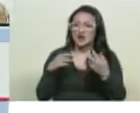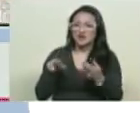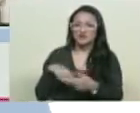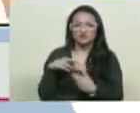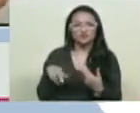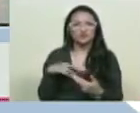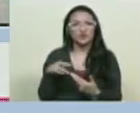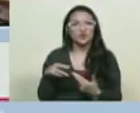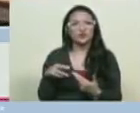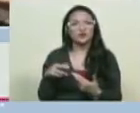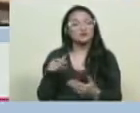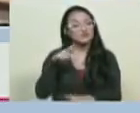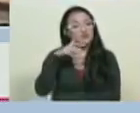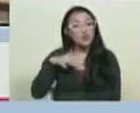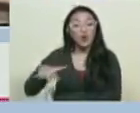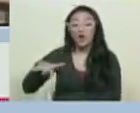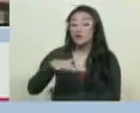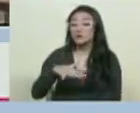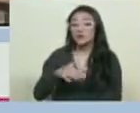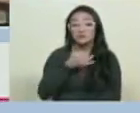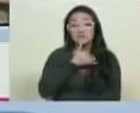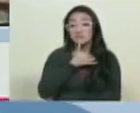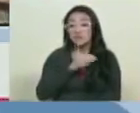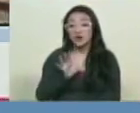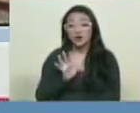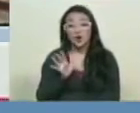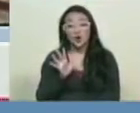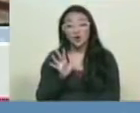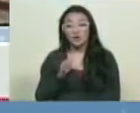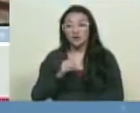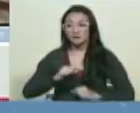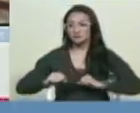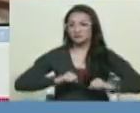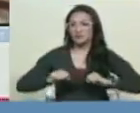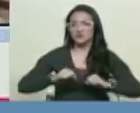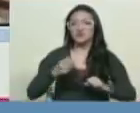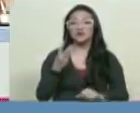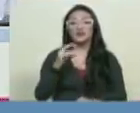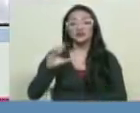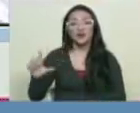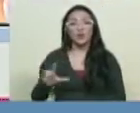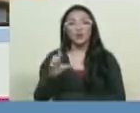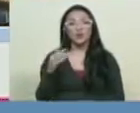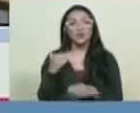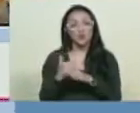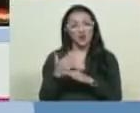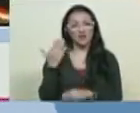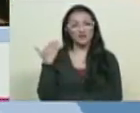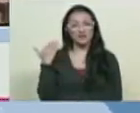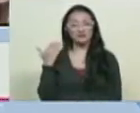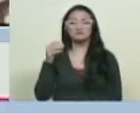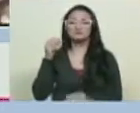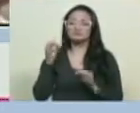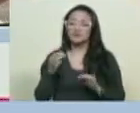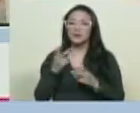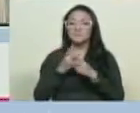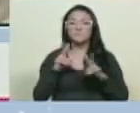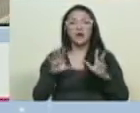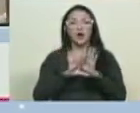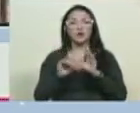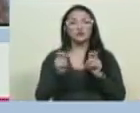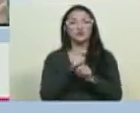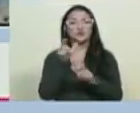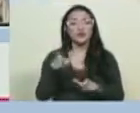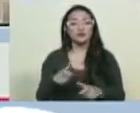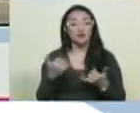presidente, bueno, el pueblo comenzó a reaccionar como lo hizo en Santa Inés el 30 de julio y se impuso la paz, paz constituyente que hoy